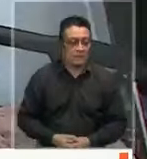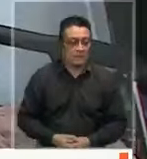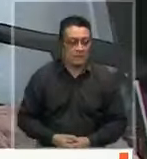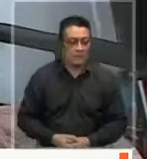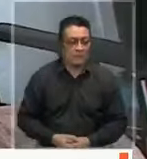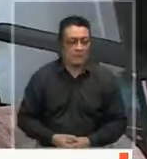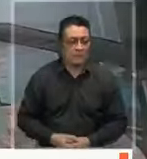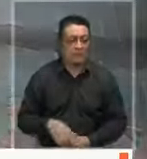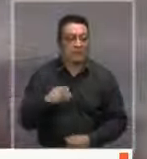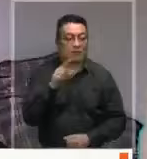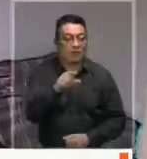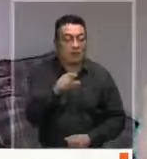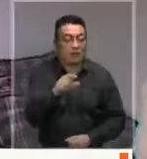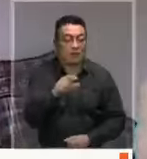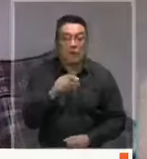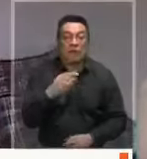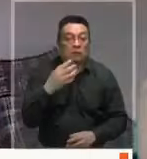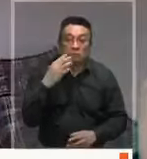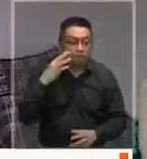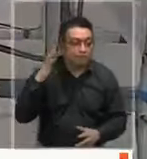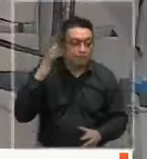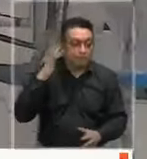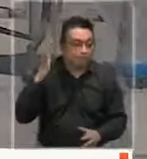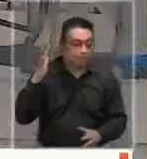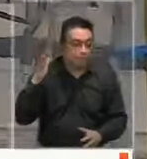La fe nos ha movido.